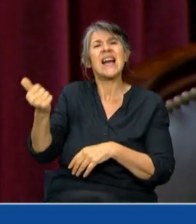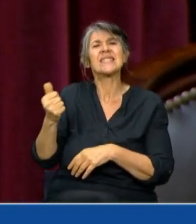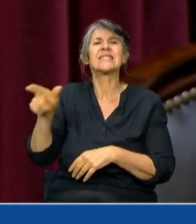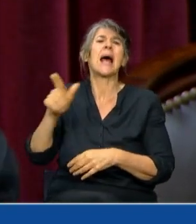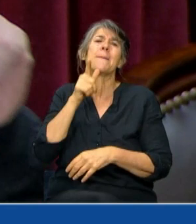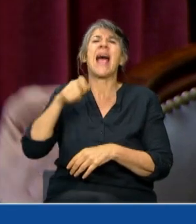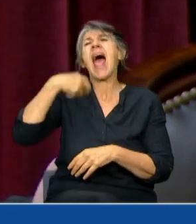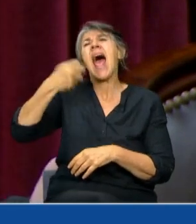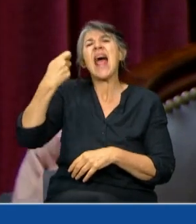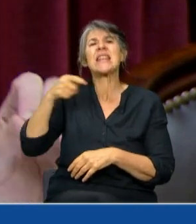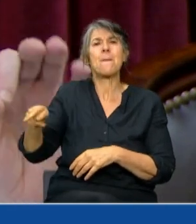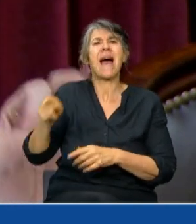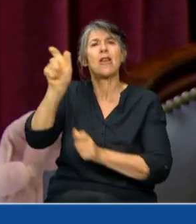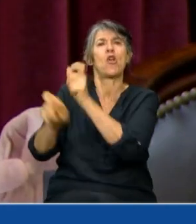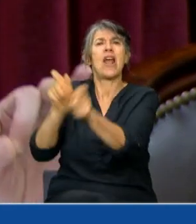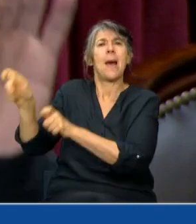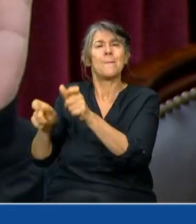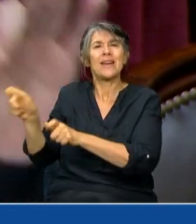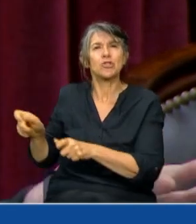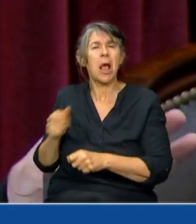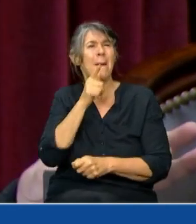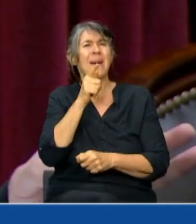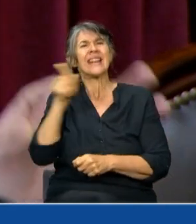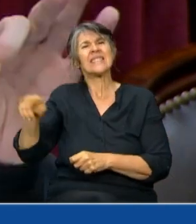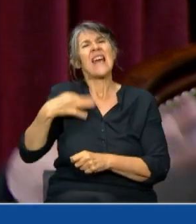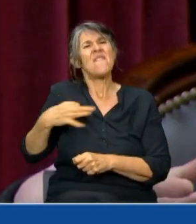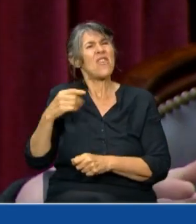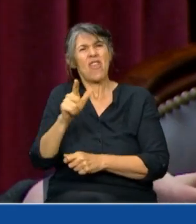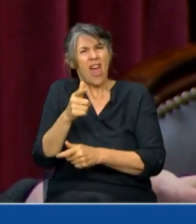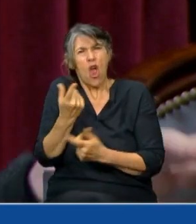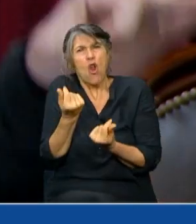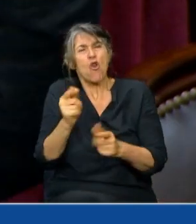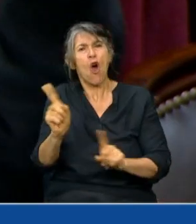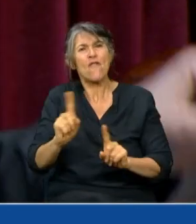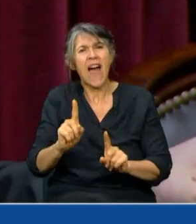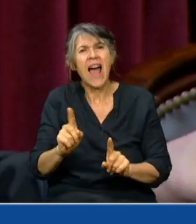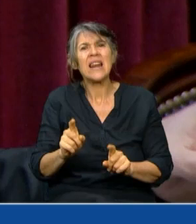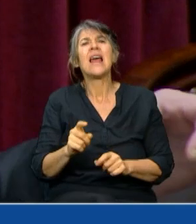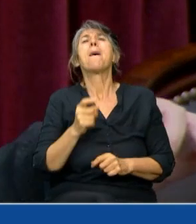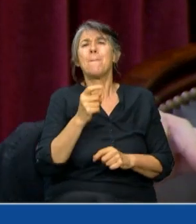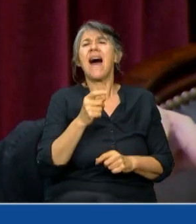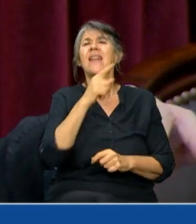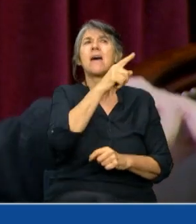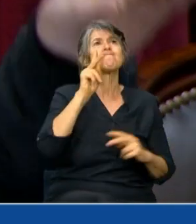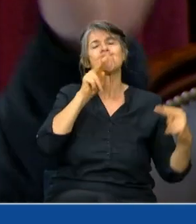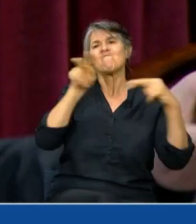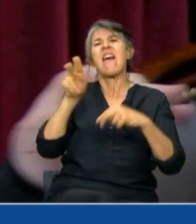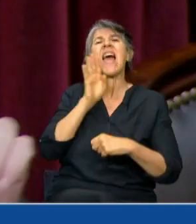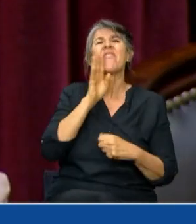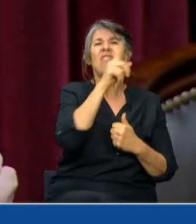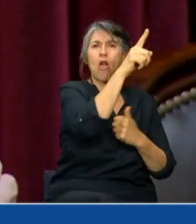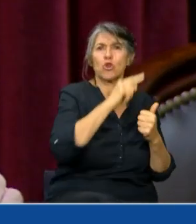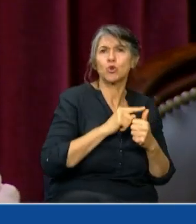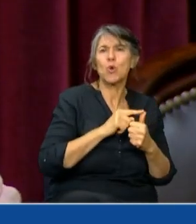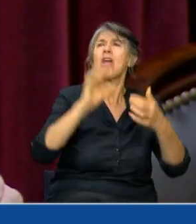anteriormente, parece que esas vidas no valen nada para los que apoyan el colonialismo, Estados Unidos, los